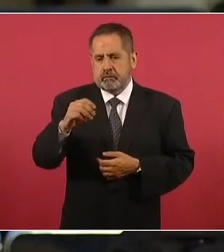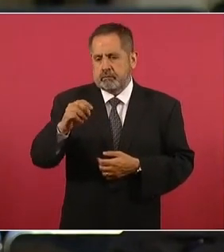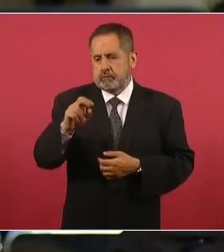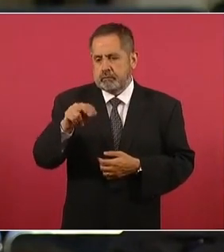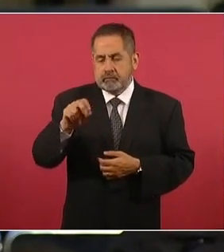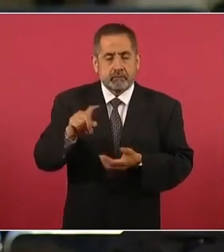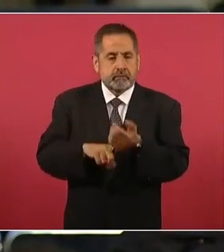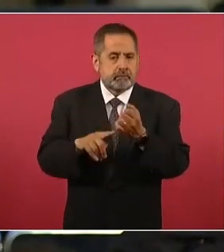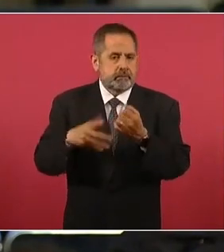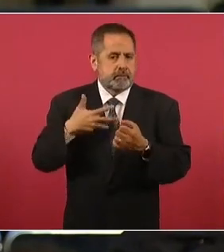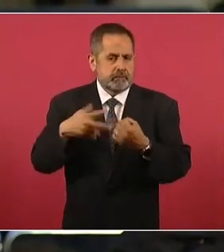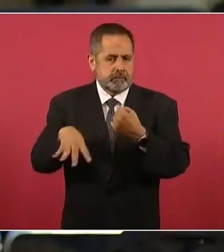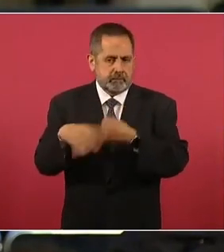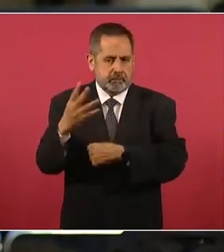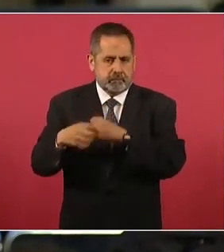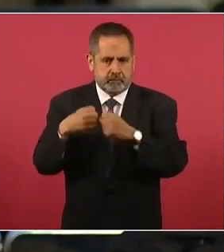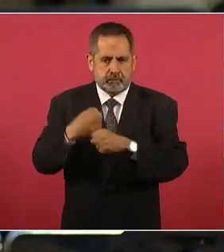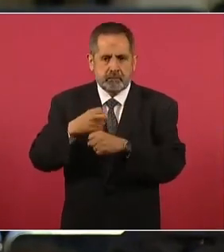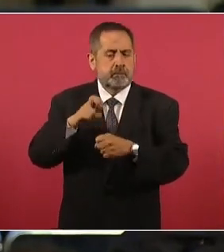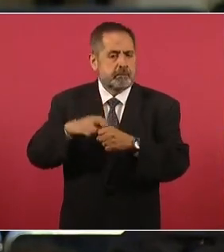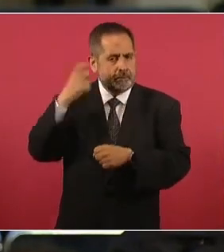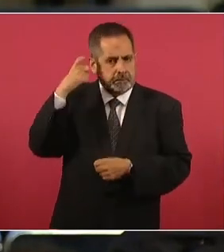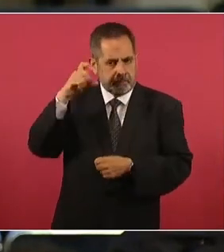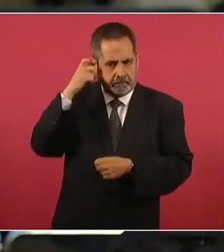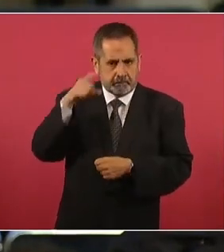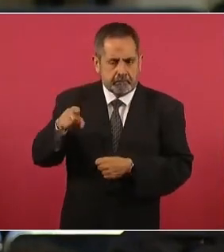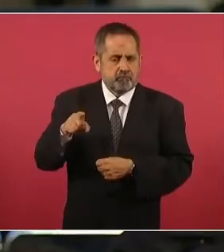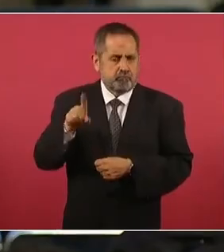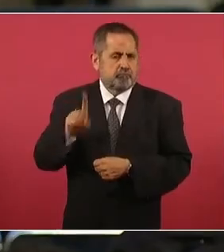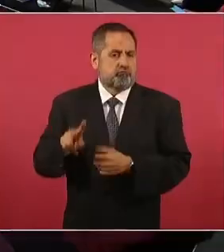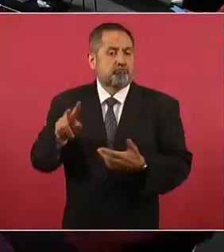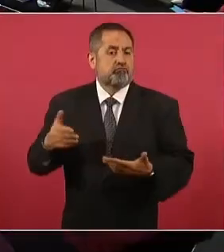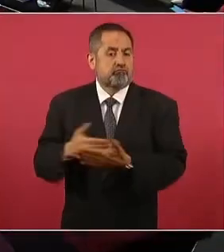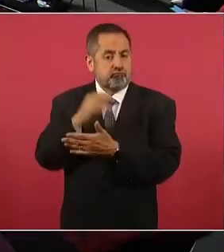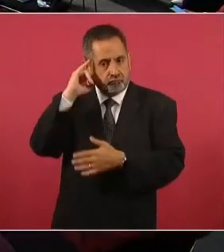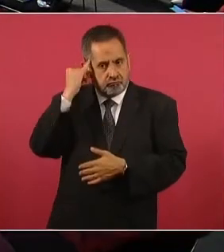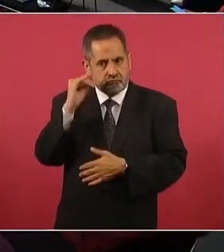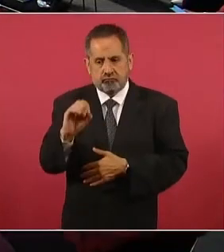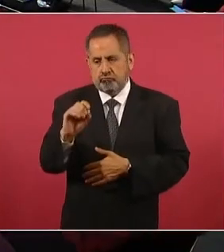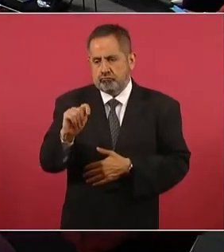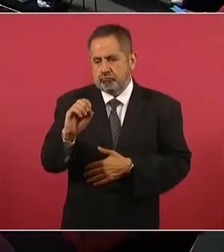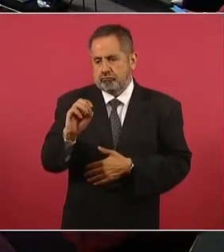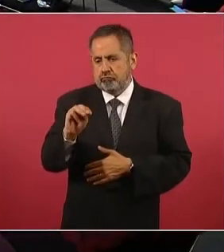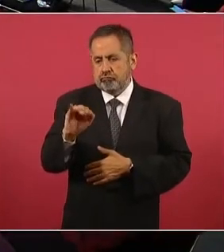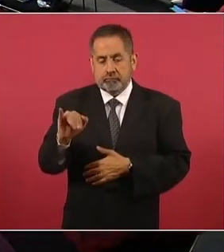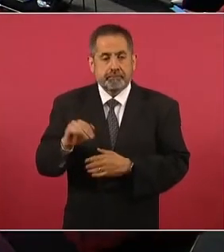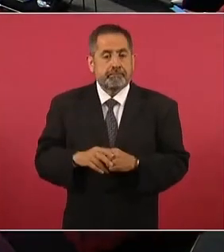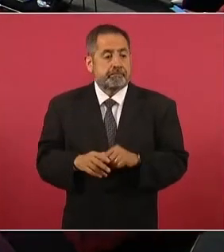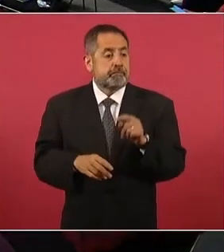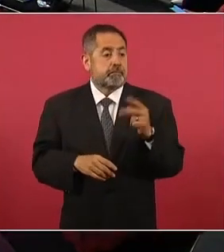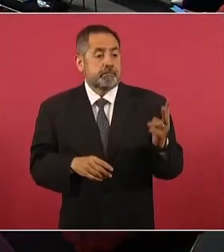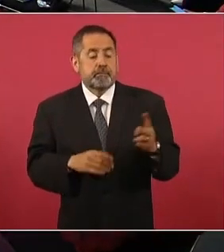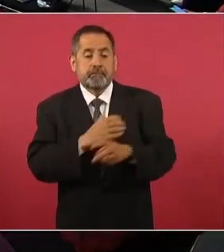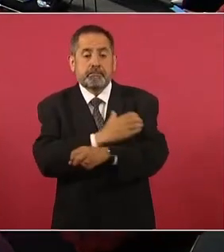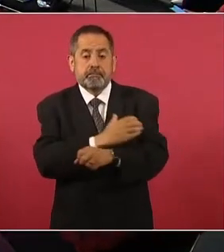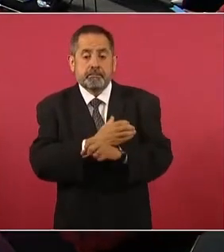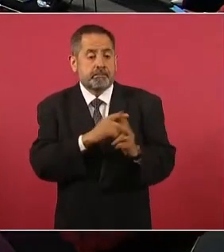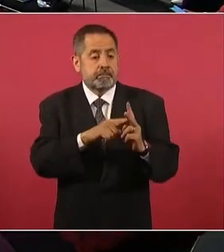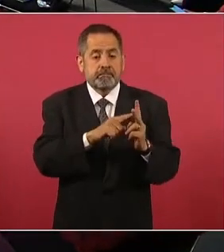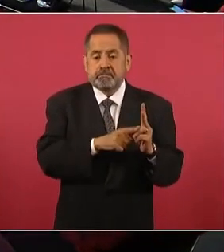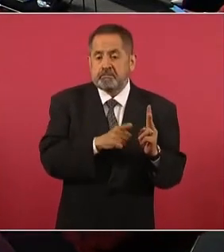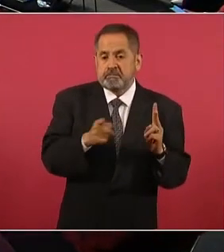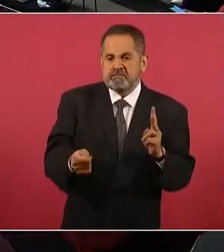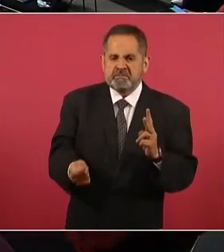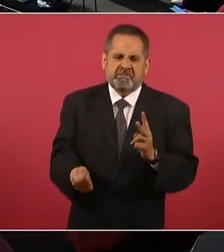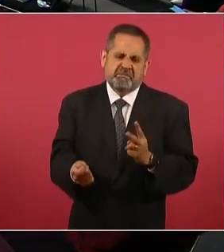originario del estado de Querétaro, es otomí. Sus compañeros, 2 compañeros, lo